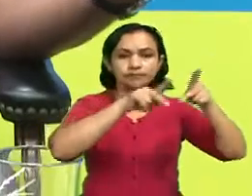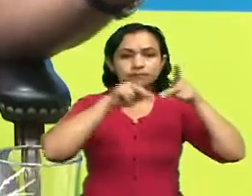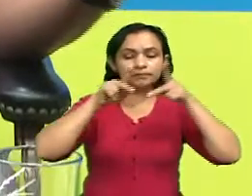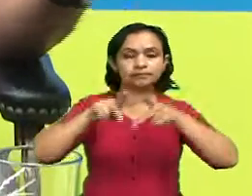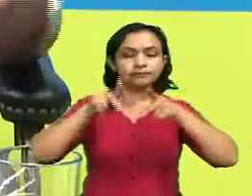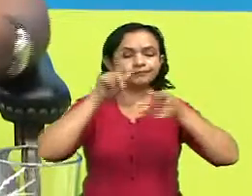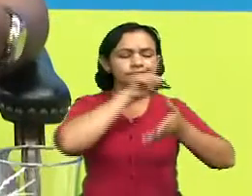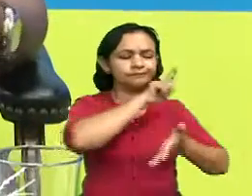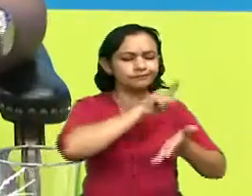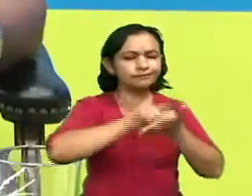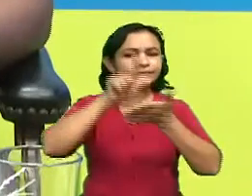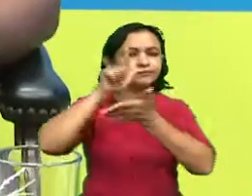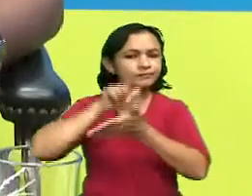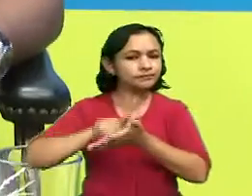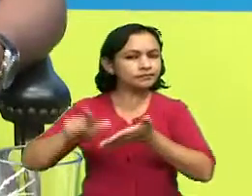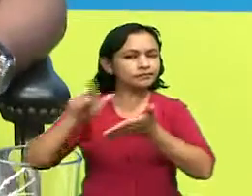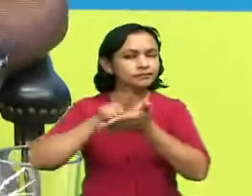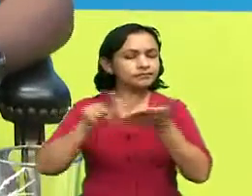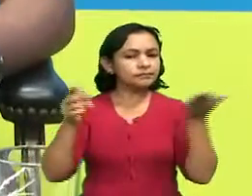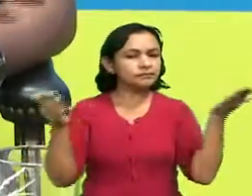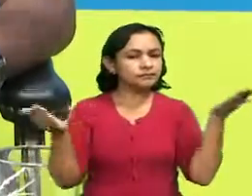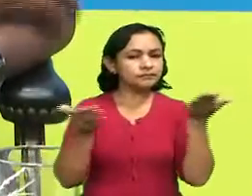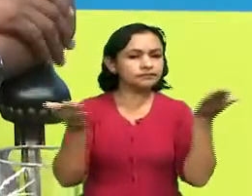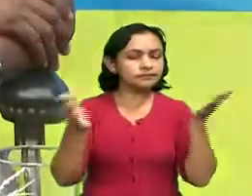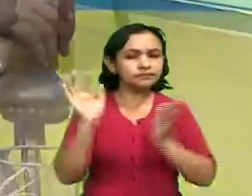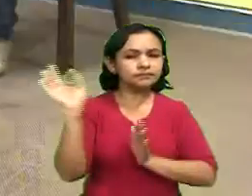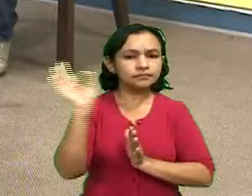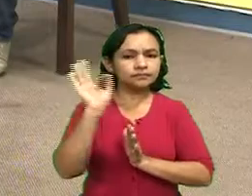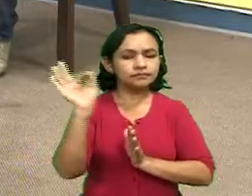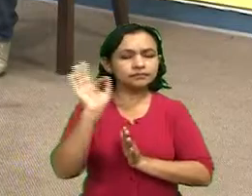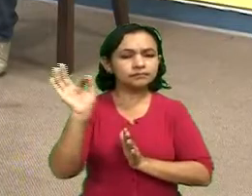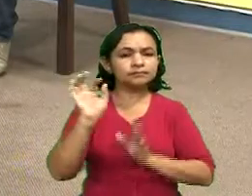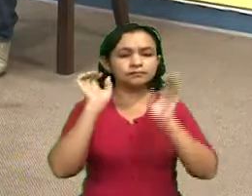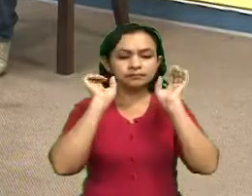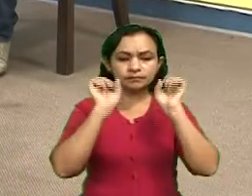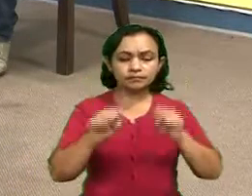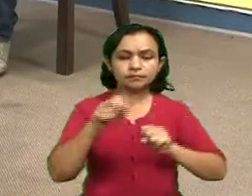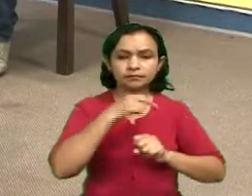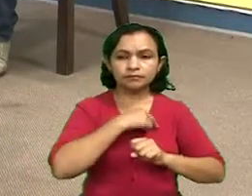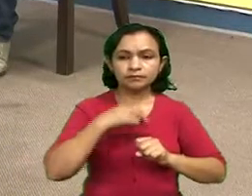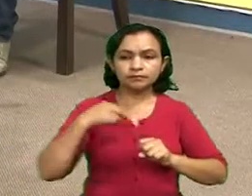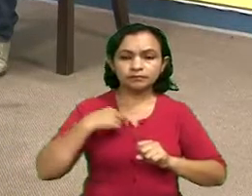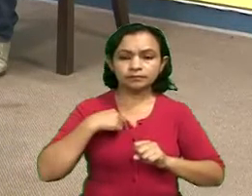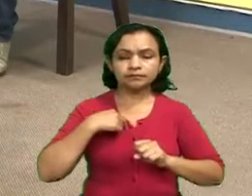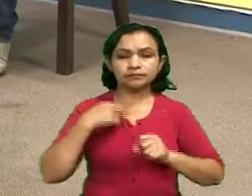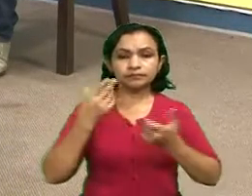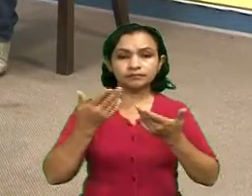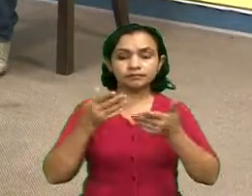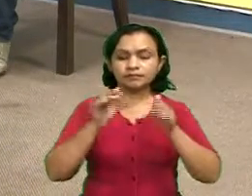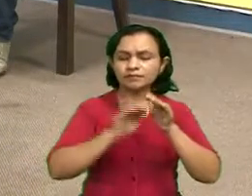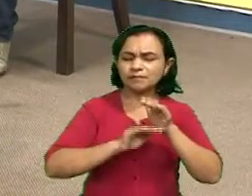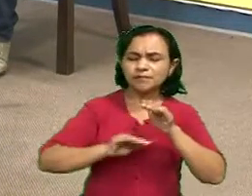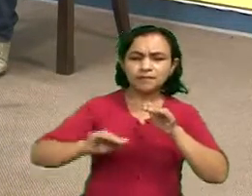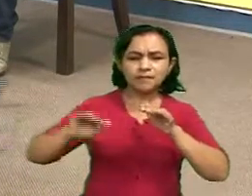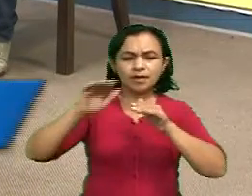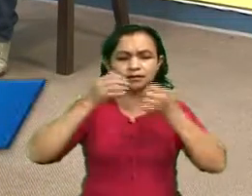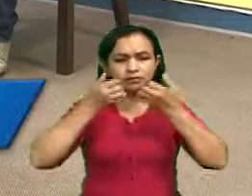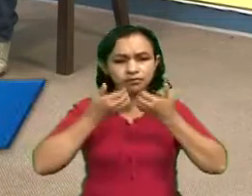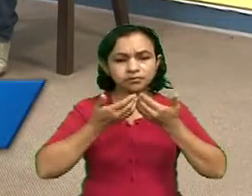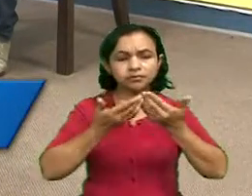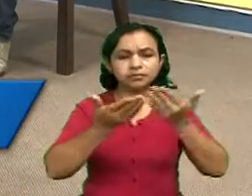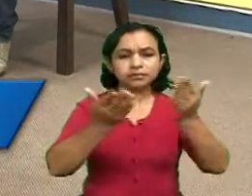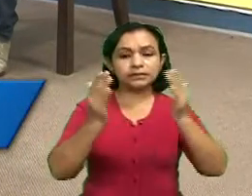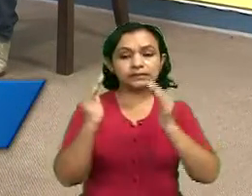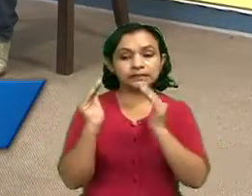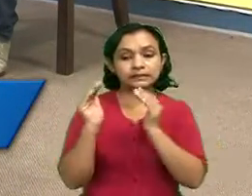el trabajo de limpieza. Pero ¿de qué manera nosotros podemos hacer eco en que este problema que lo